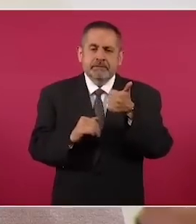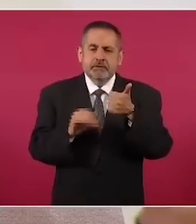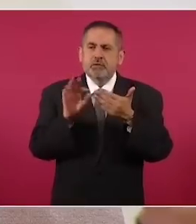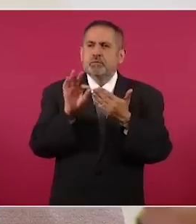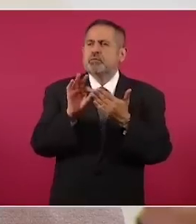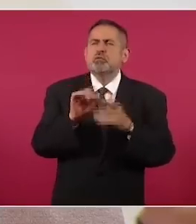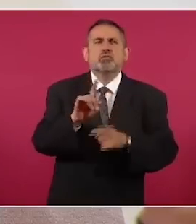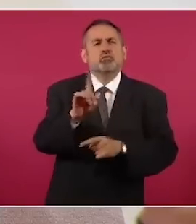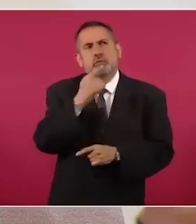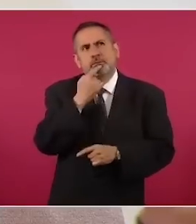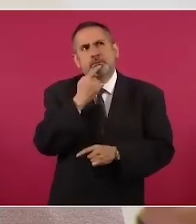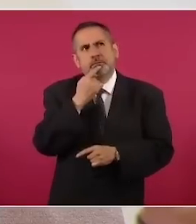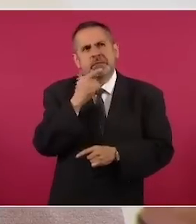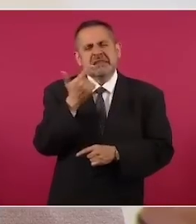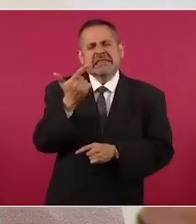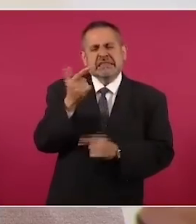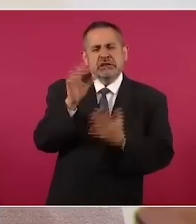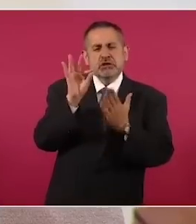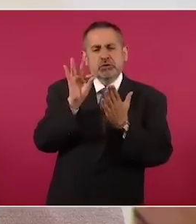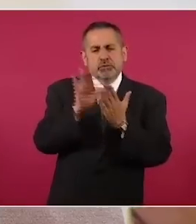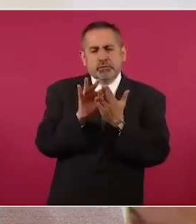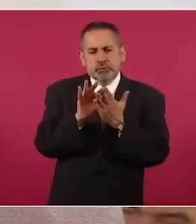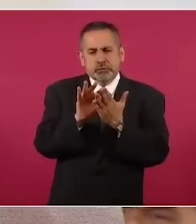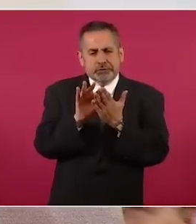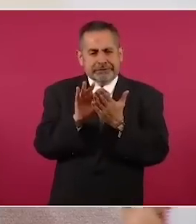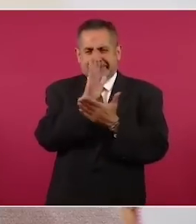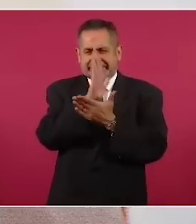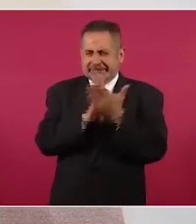No, 7.